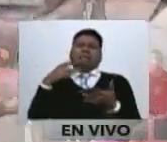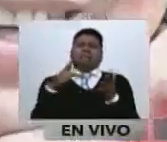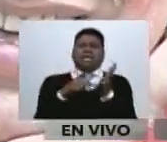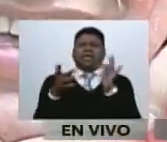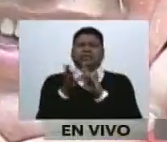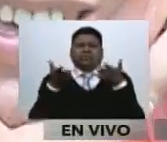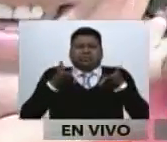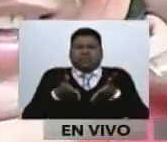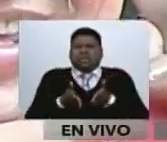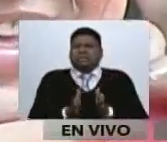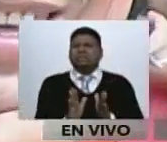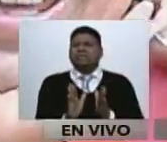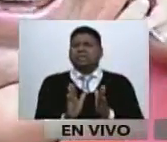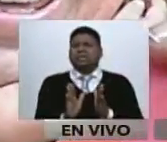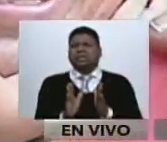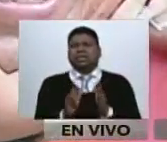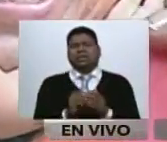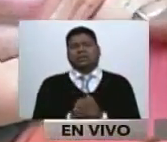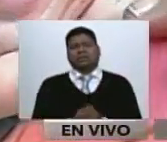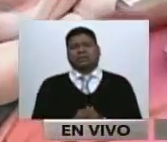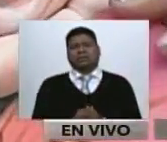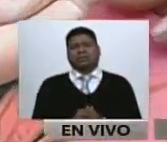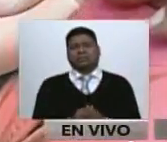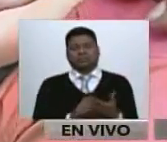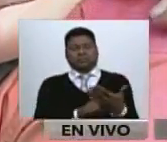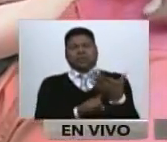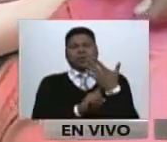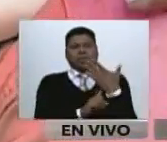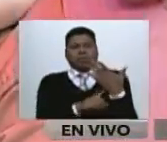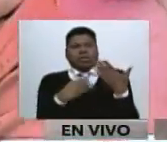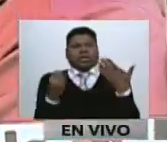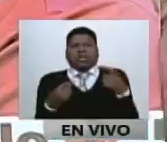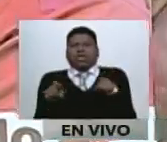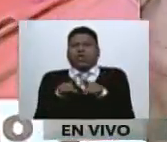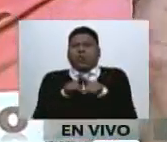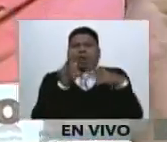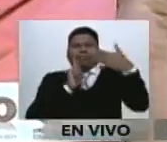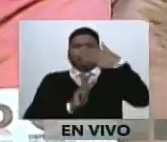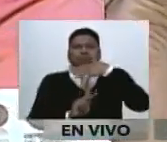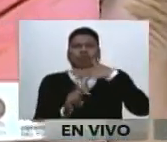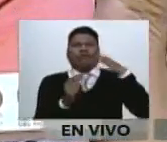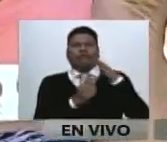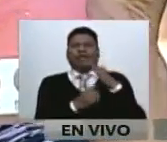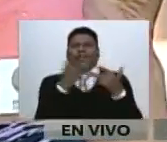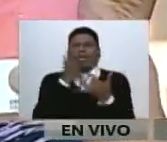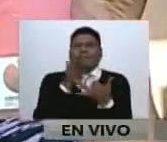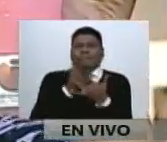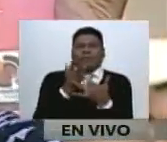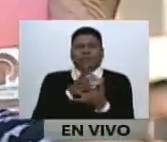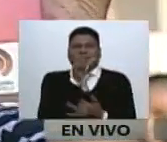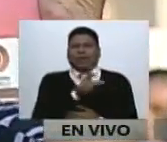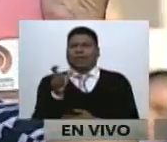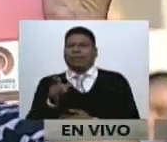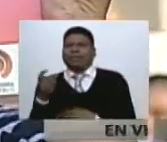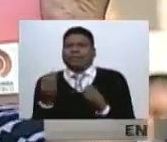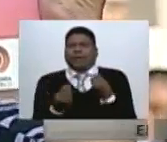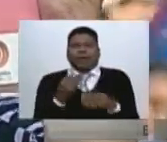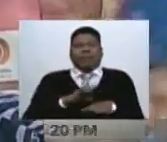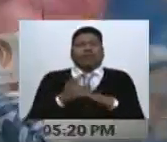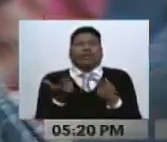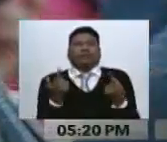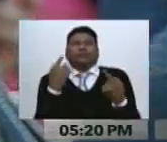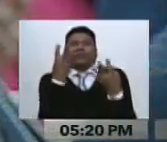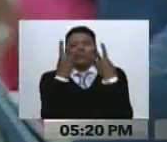lo descubren, lo señalan como un profeta entre la gente, porque no estaba